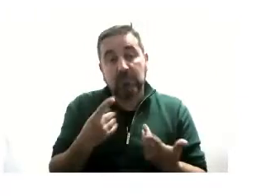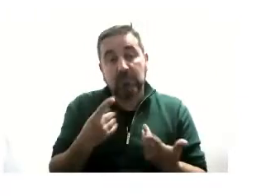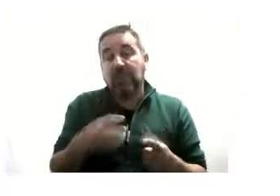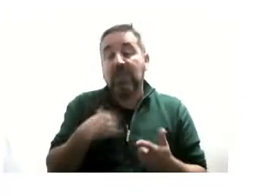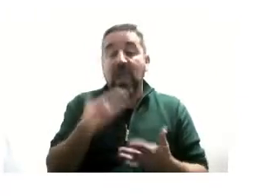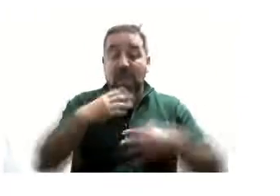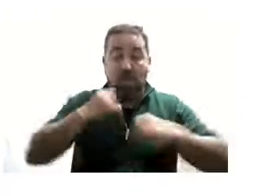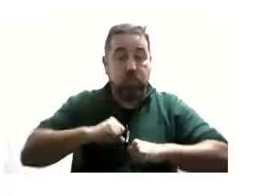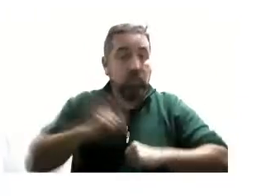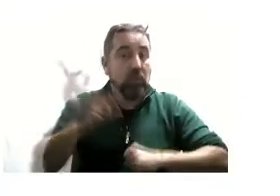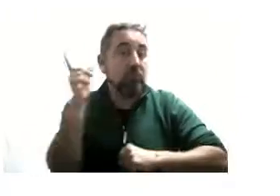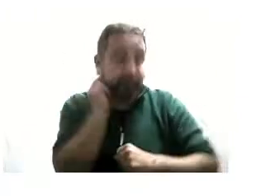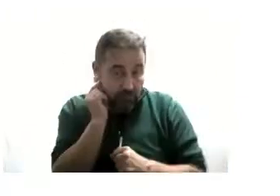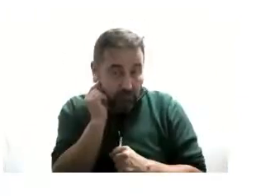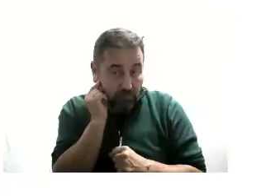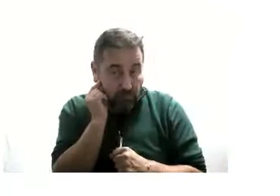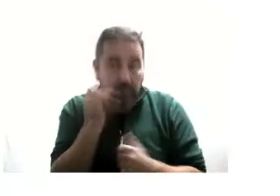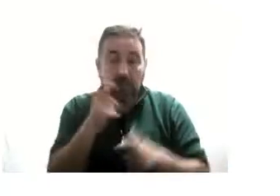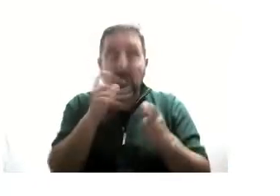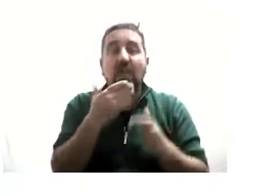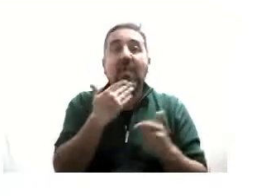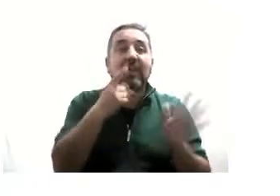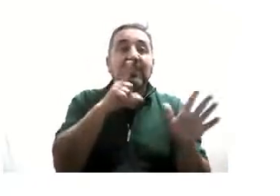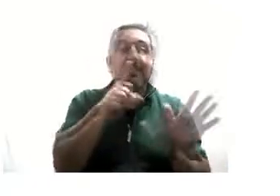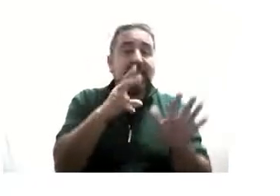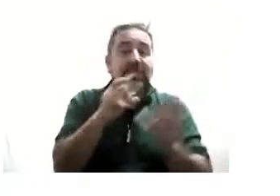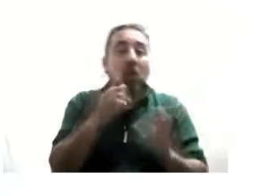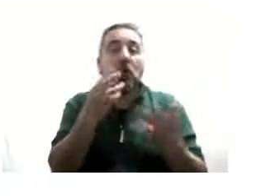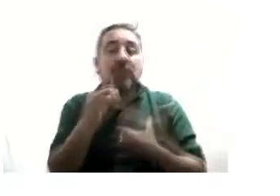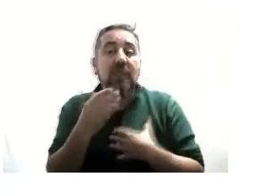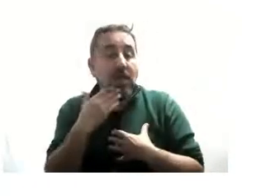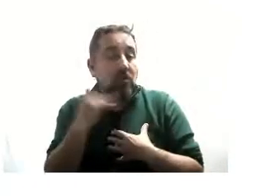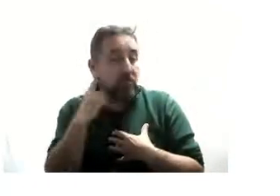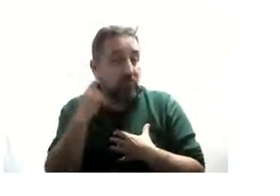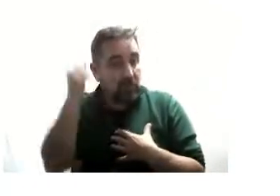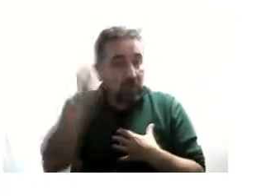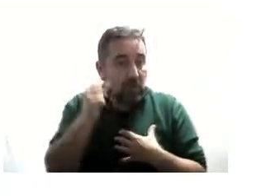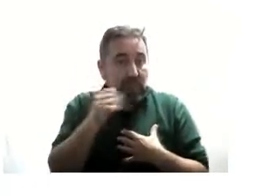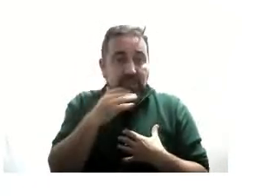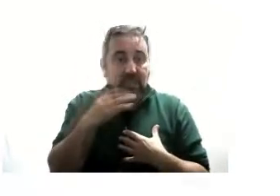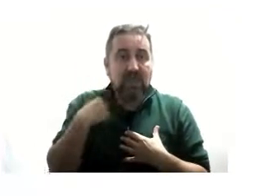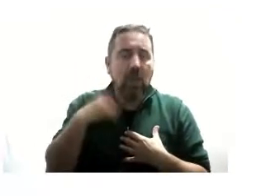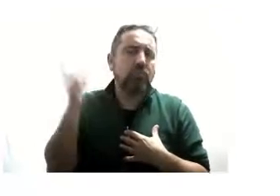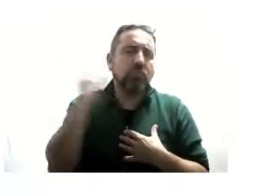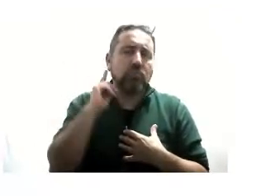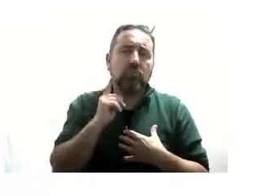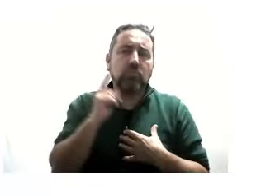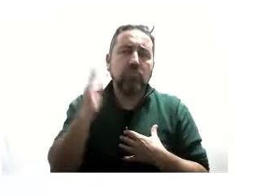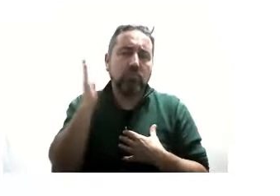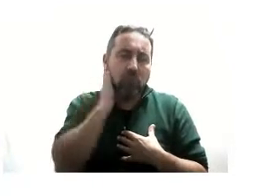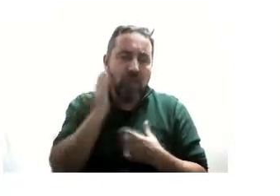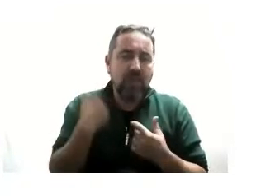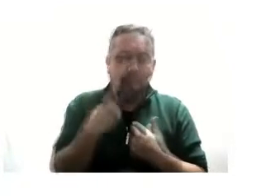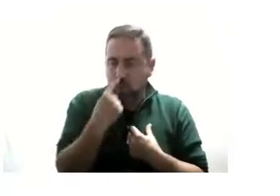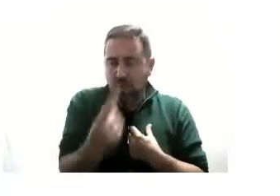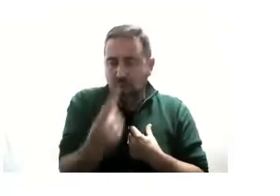vamos a implantar a una persona de 60, 70, 80 años, no es lo mismo si lleva sorda del todo un año que si